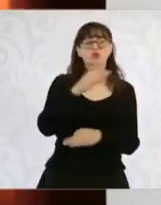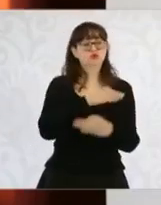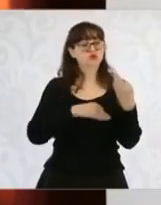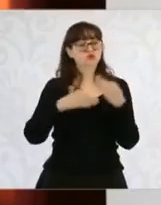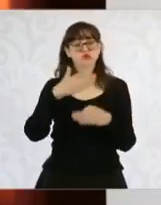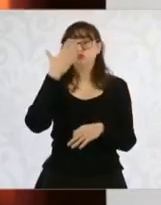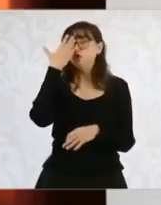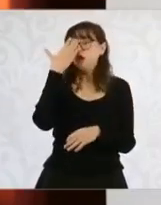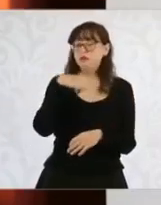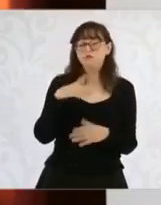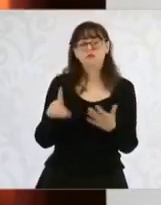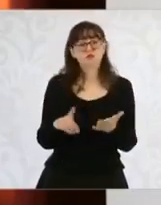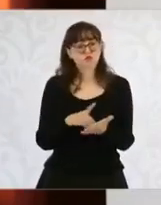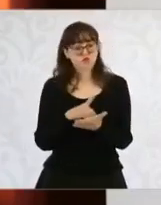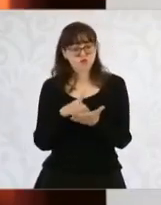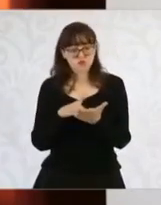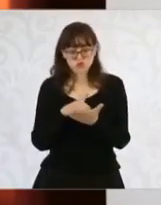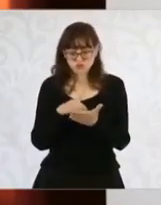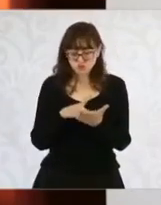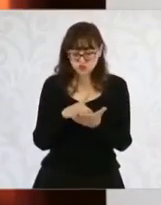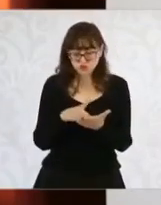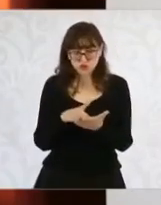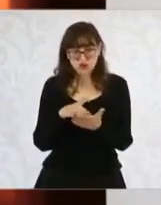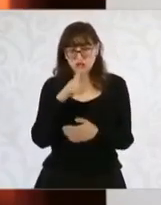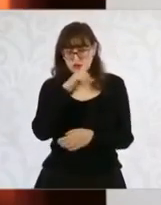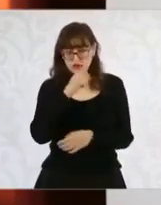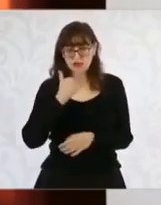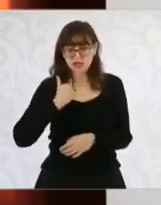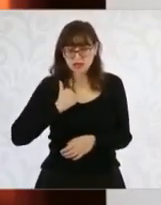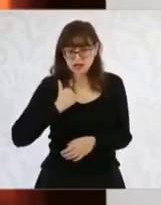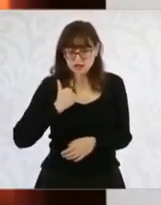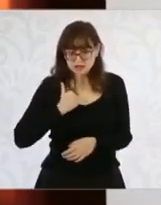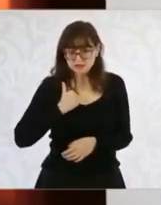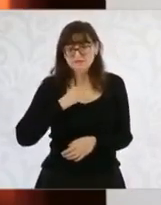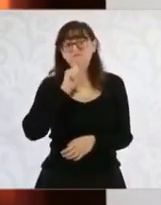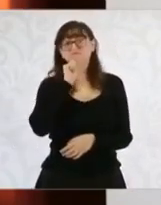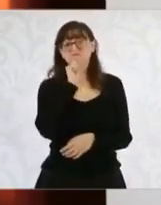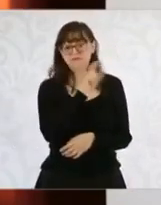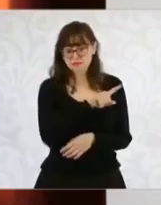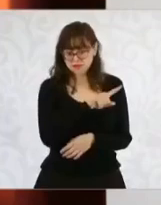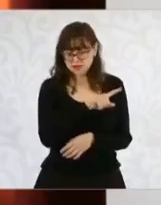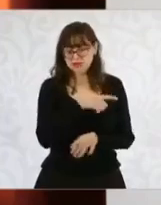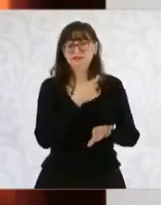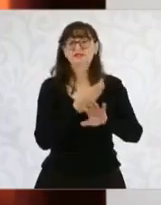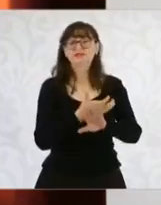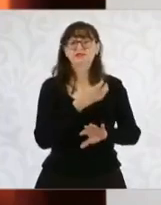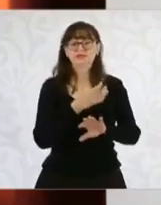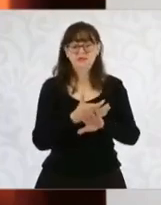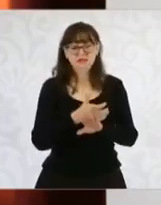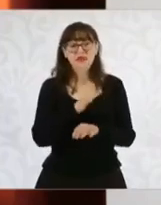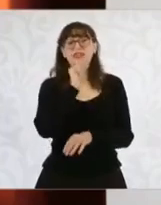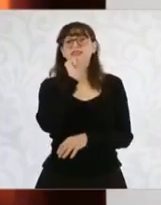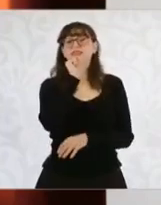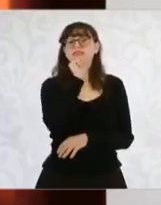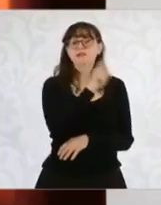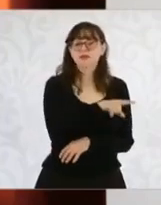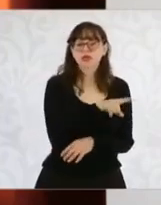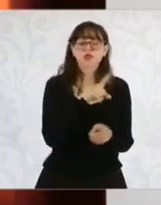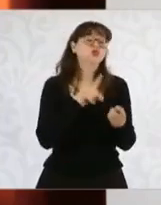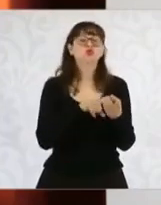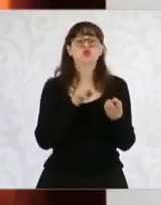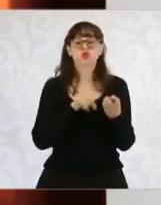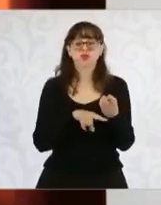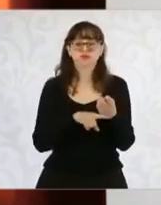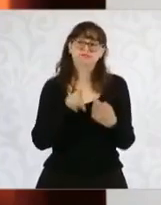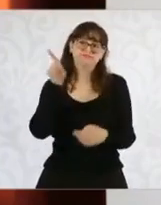drogas sintéticas entran a Canadá a Estados Unidos y México de manera ilegal proveniente de